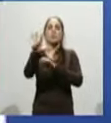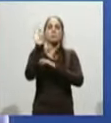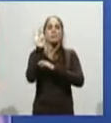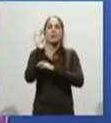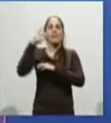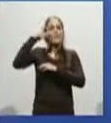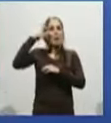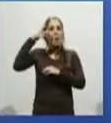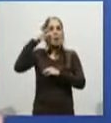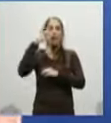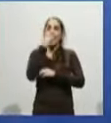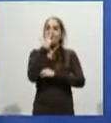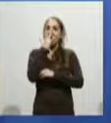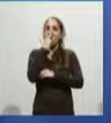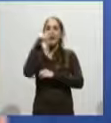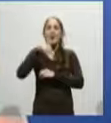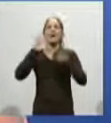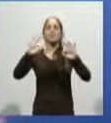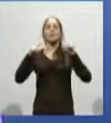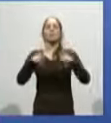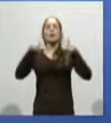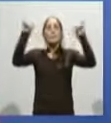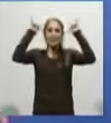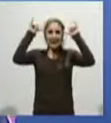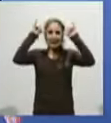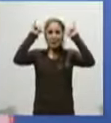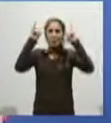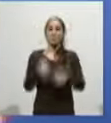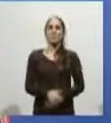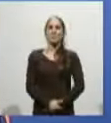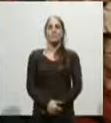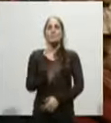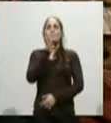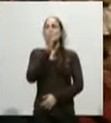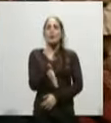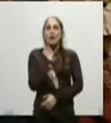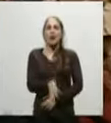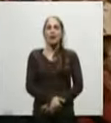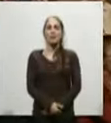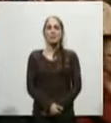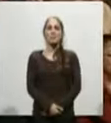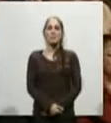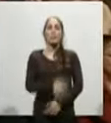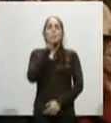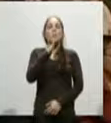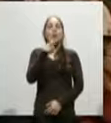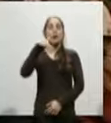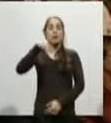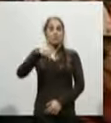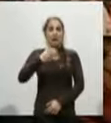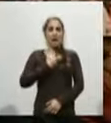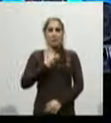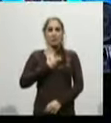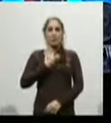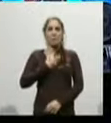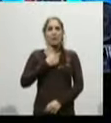de Arrecife, este carnaval vikingo. ¿Por qué será que a este ayuntamiento